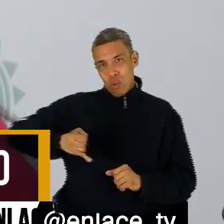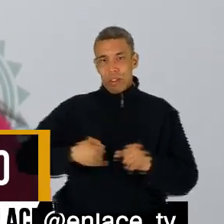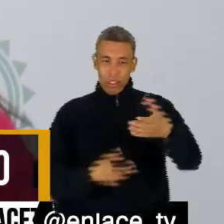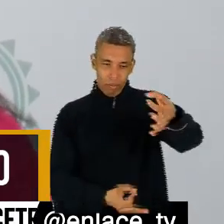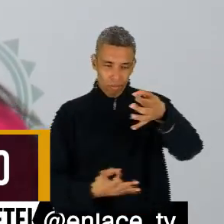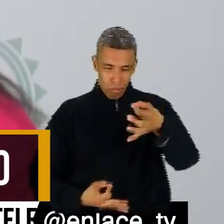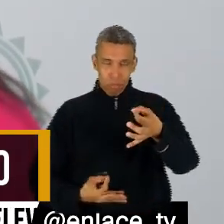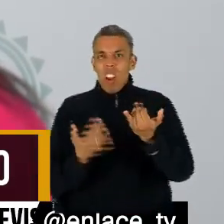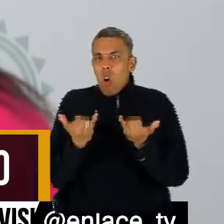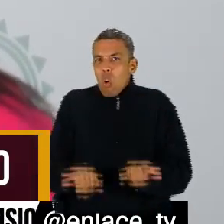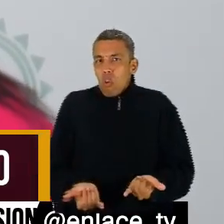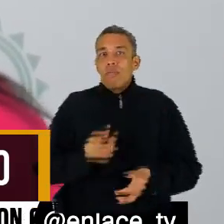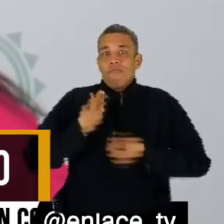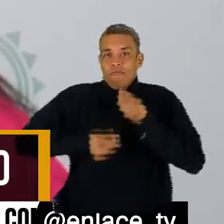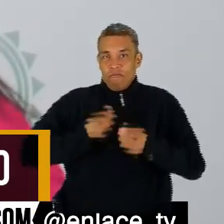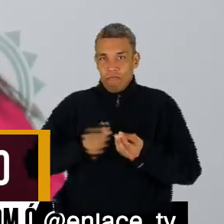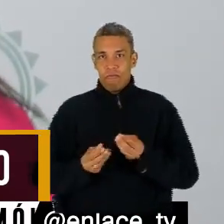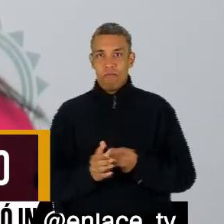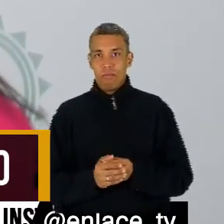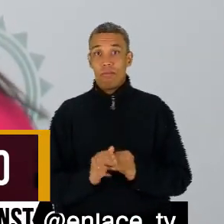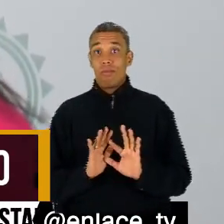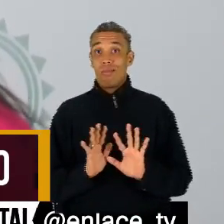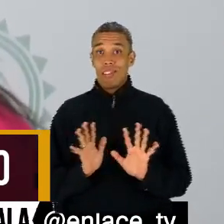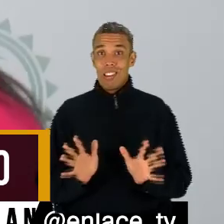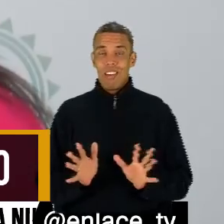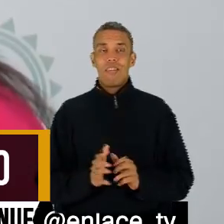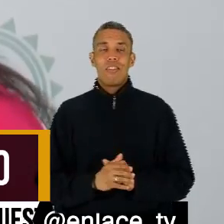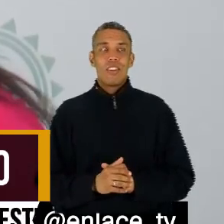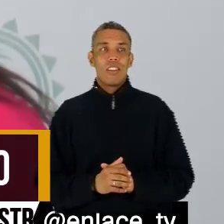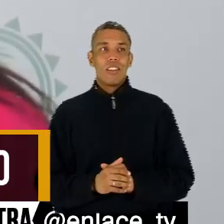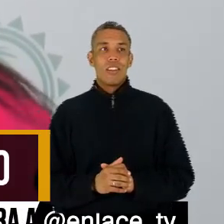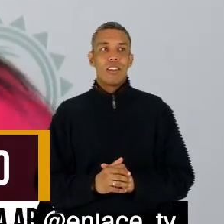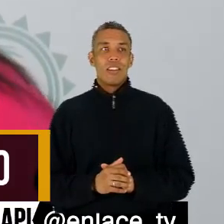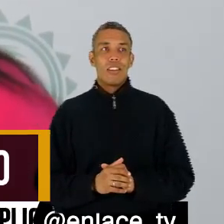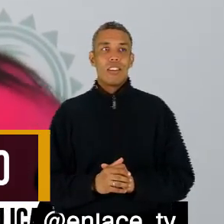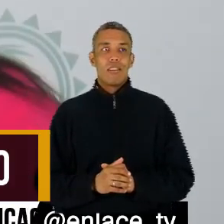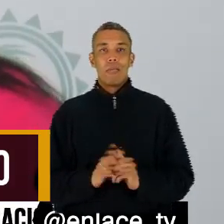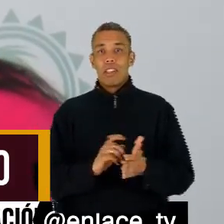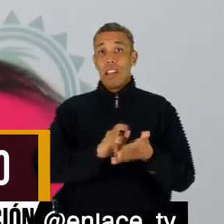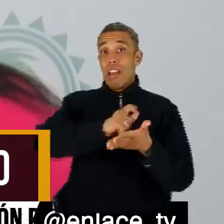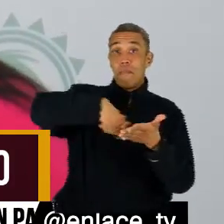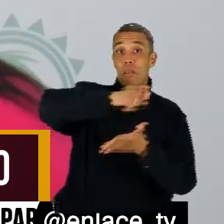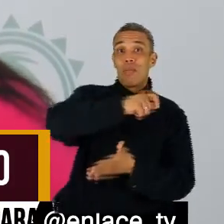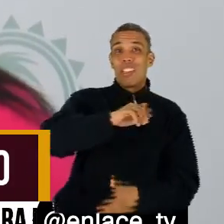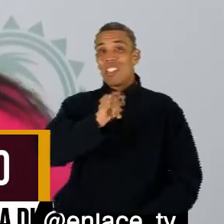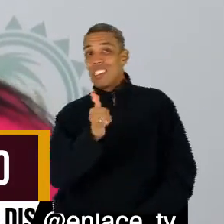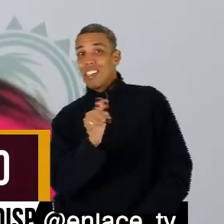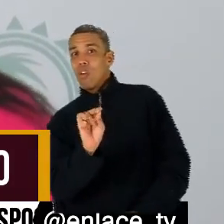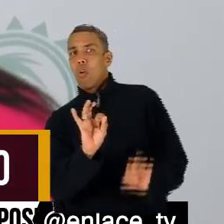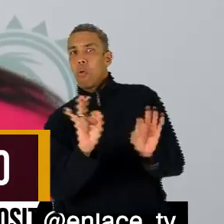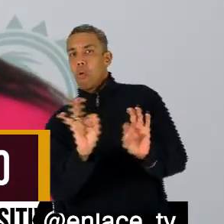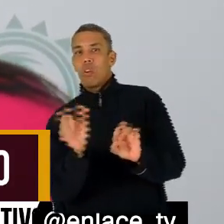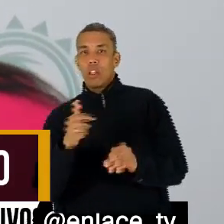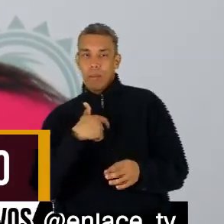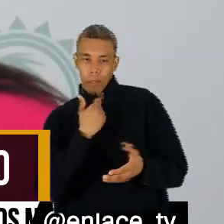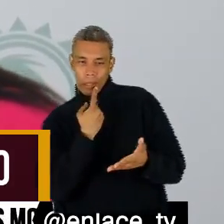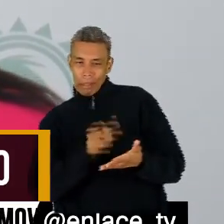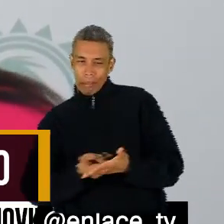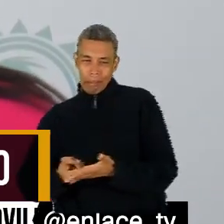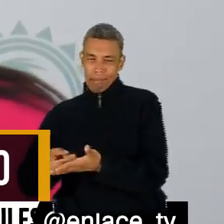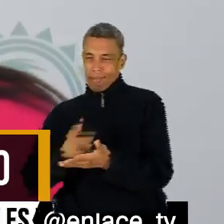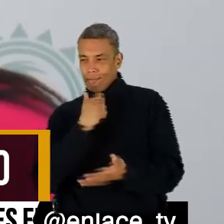¿Hoy qué vamos a hacer? Hoy ya es en plenaria. Ya hoy vamos a dar, puede que hoy se apruebe, puede que se den varios debates, pero la metodología va a ser